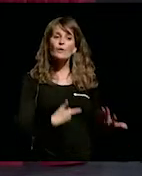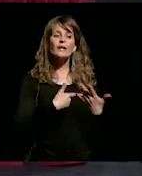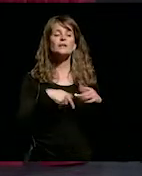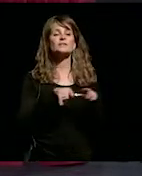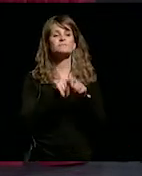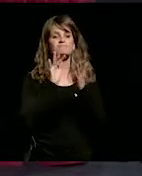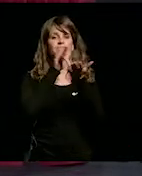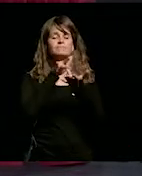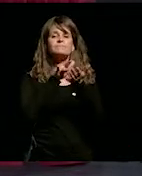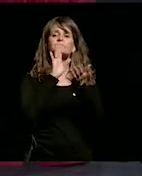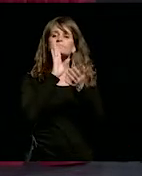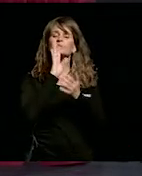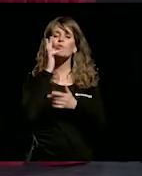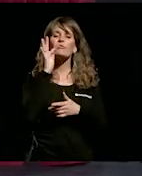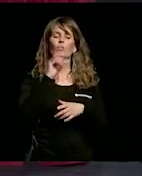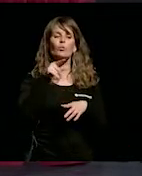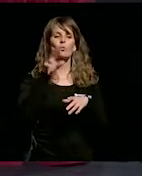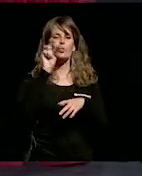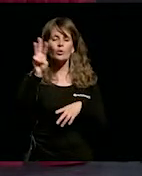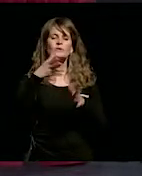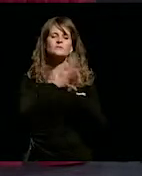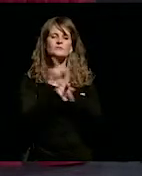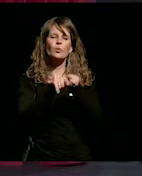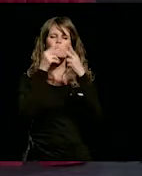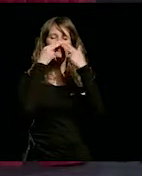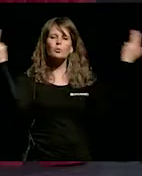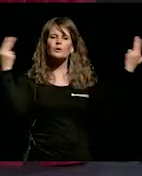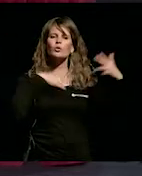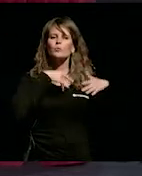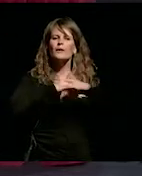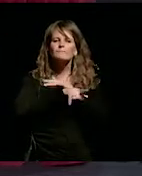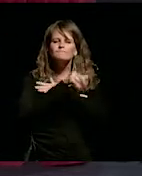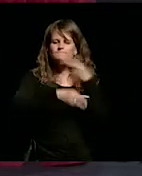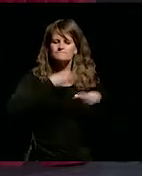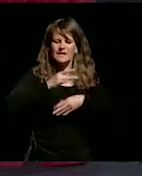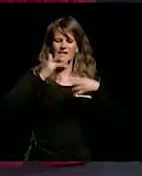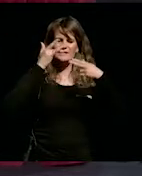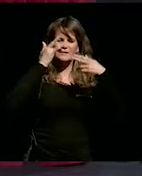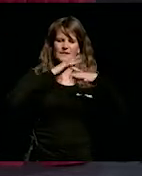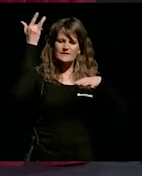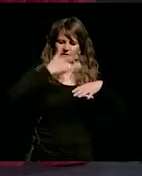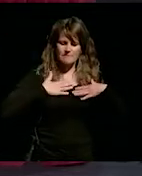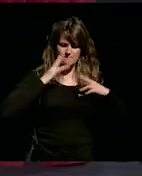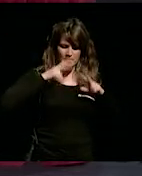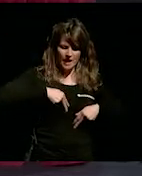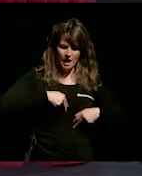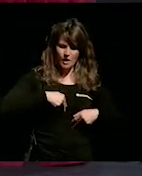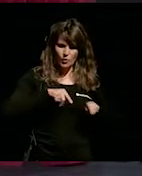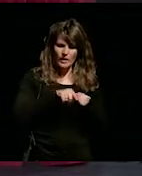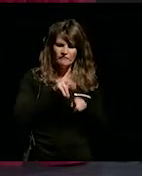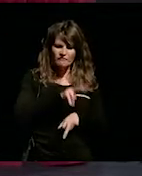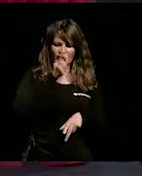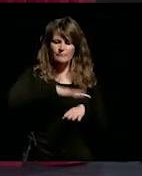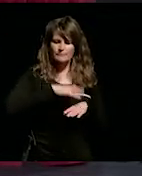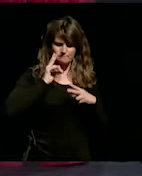Southwark y nos llegamos a un público que quiere desarrollar toda su sensibilidad, todas sus aptitudes sensoriales. Cantamos en los